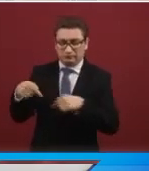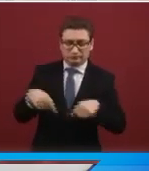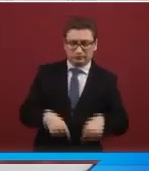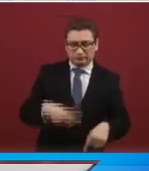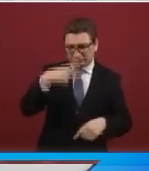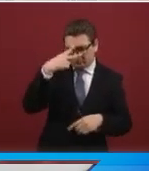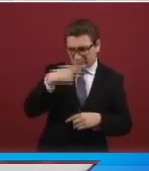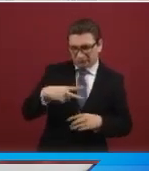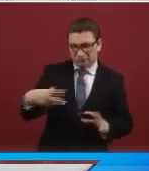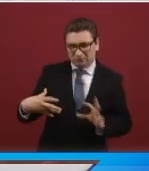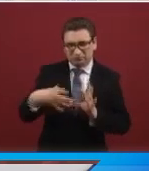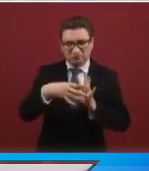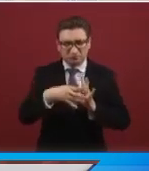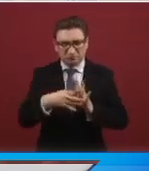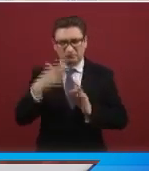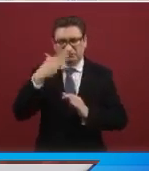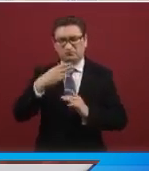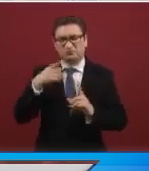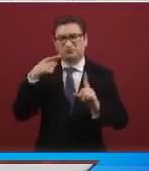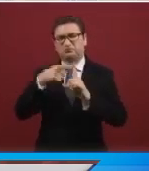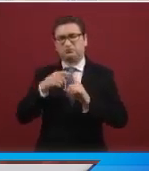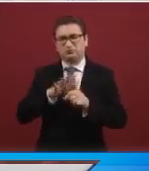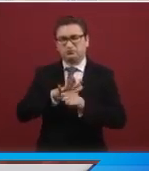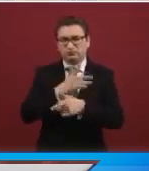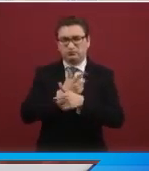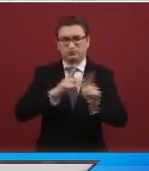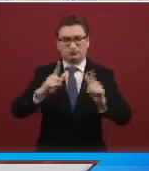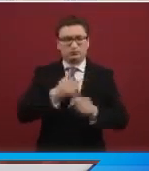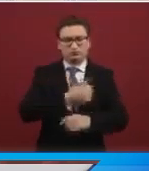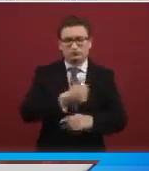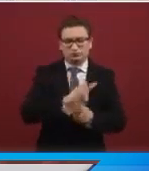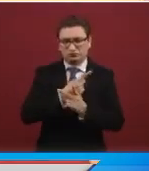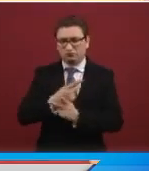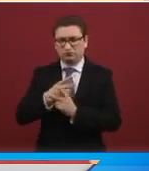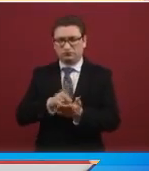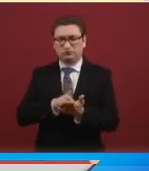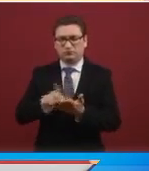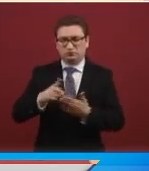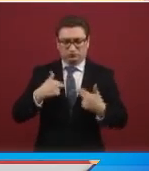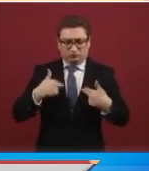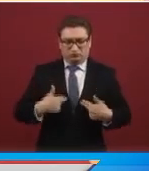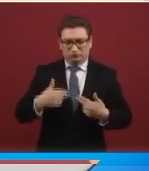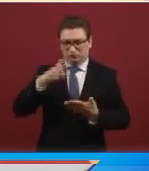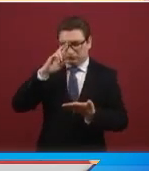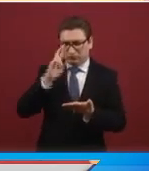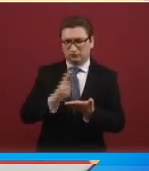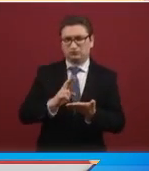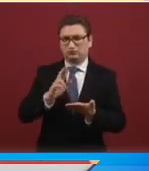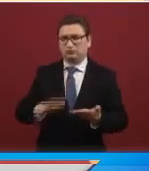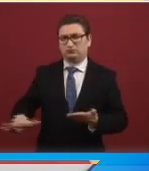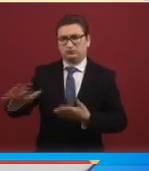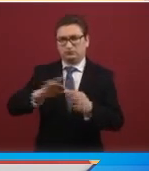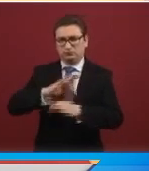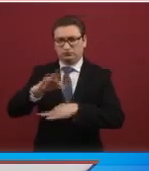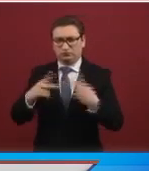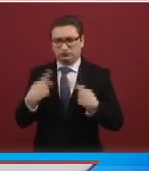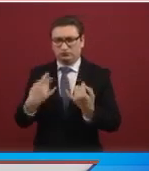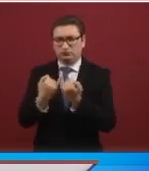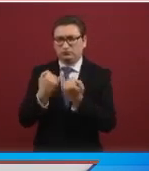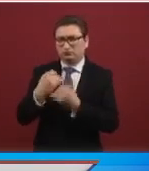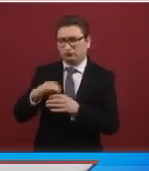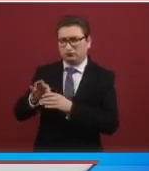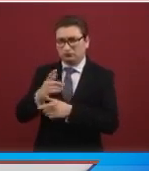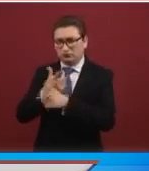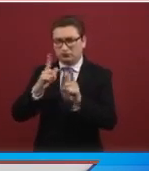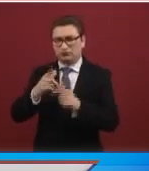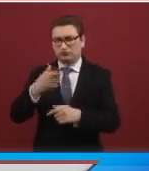recibir a más de 20.000 españoles perseguidos por la derecha fascista. Recibir a los exiliados es un deber humanitario para preservar sus vidas. Estas